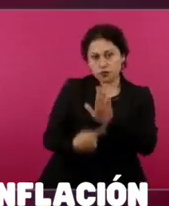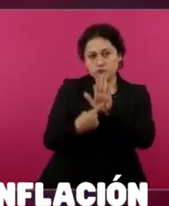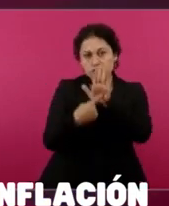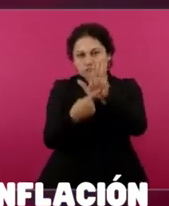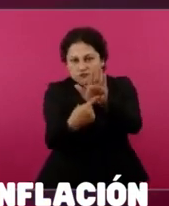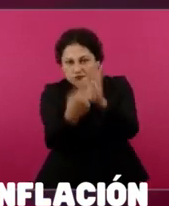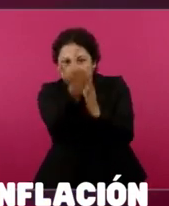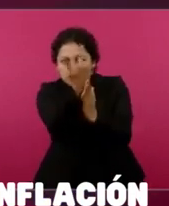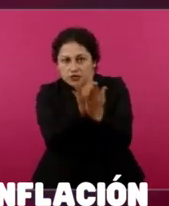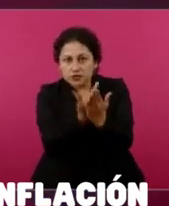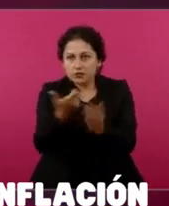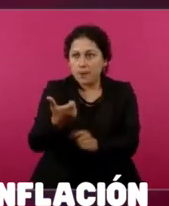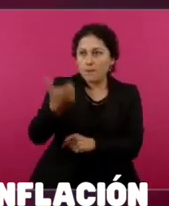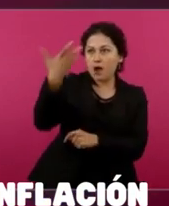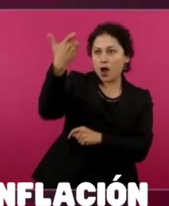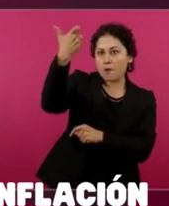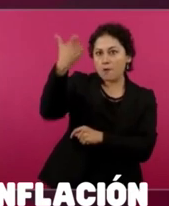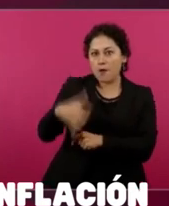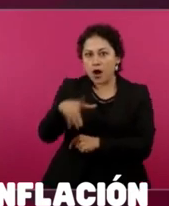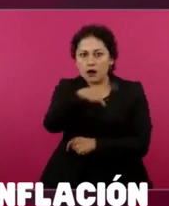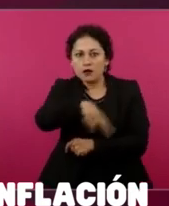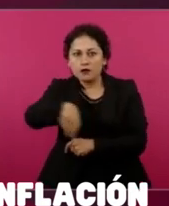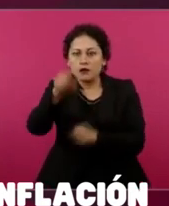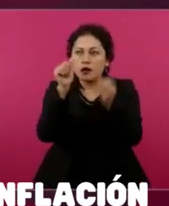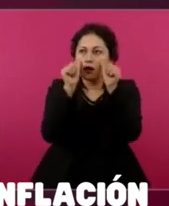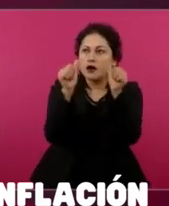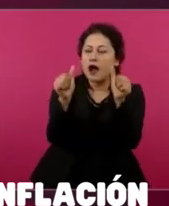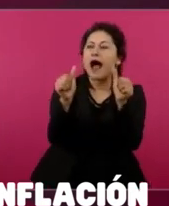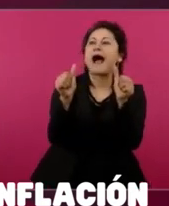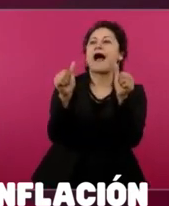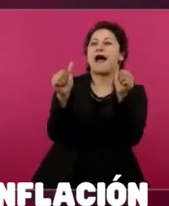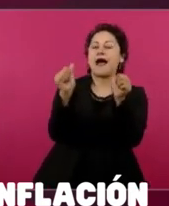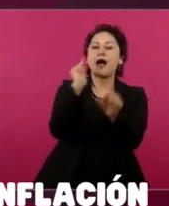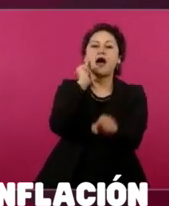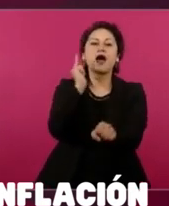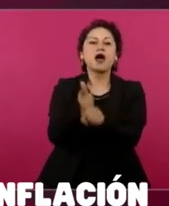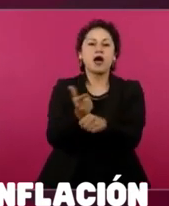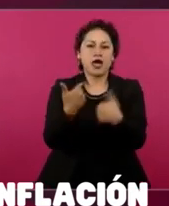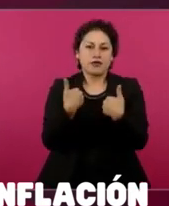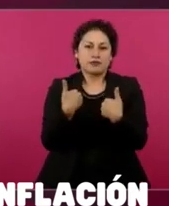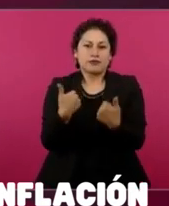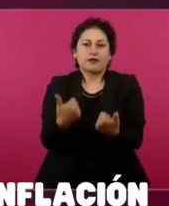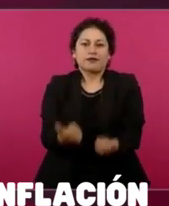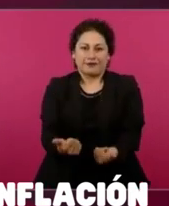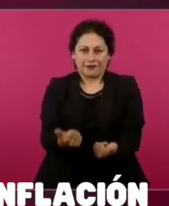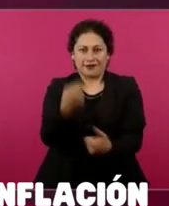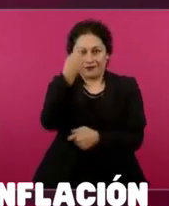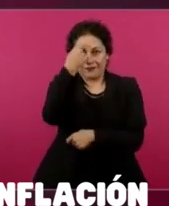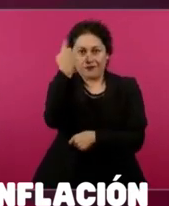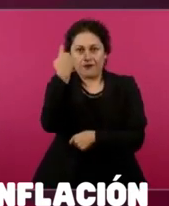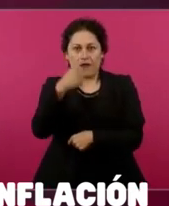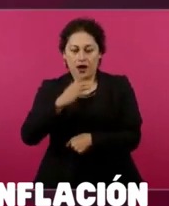la gente tenga la información y están al tanto los